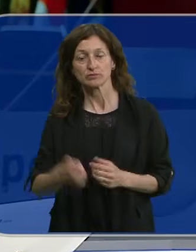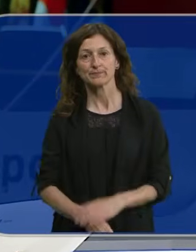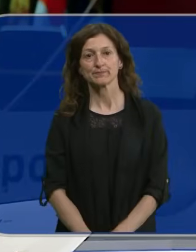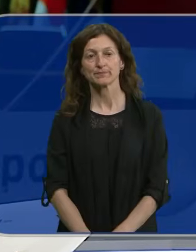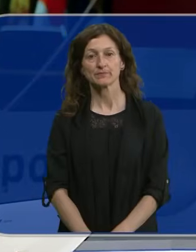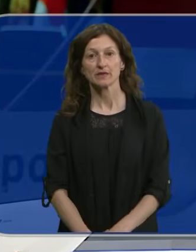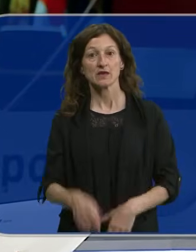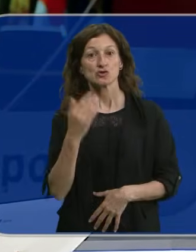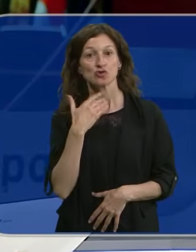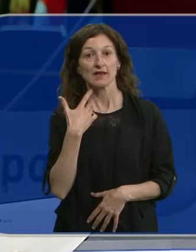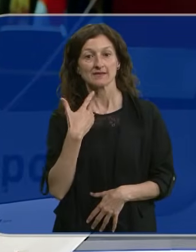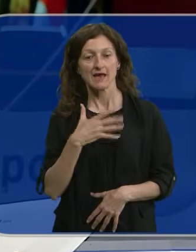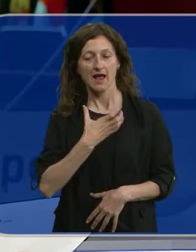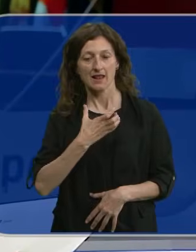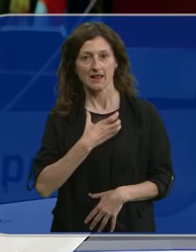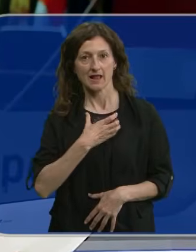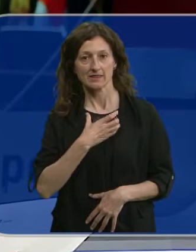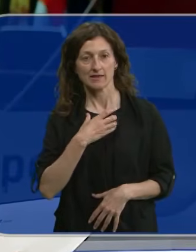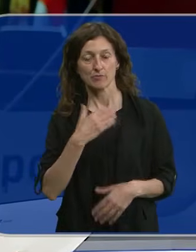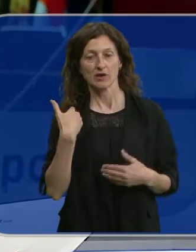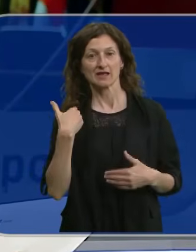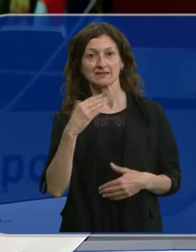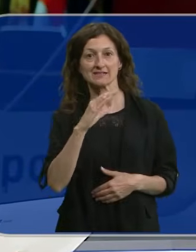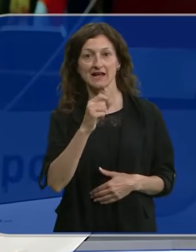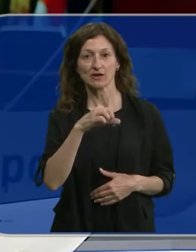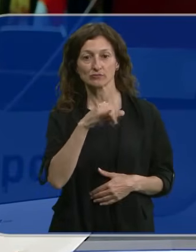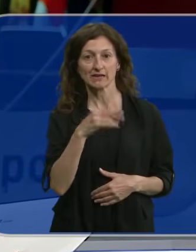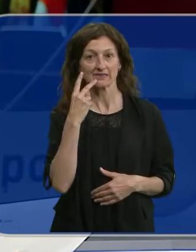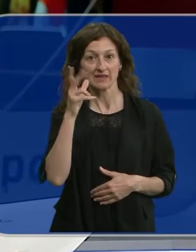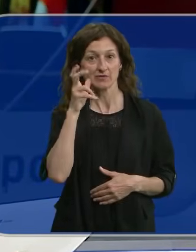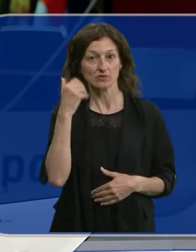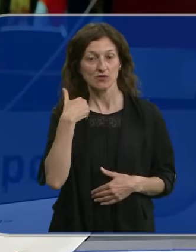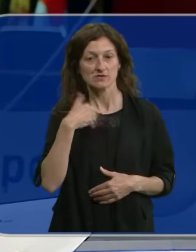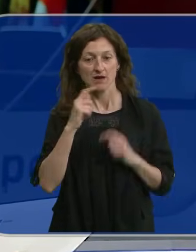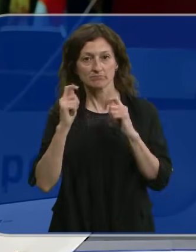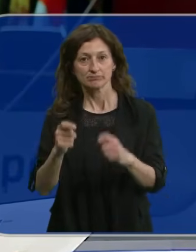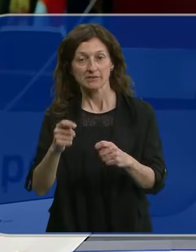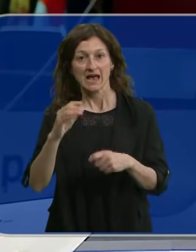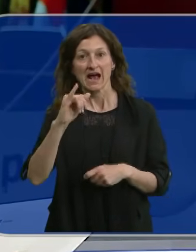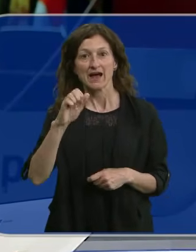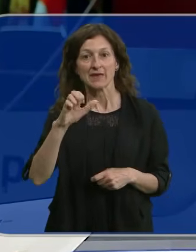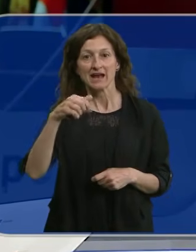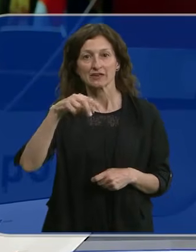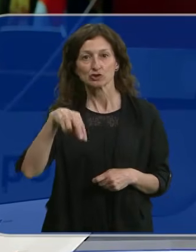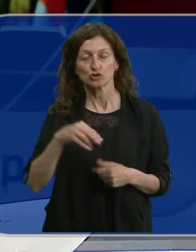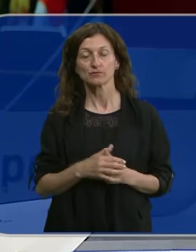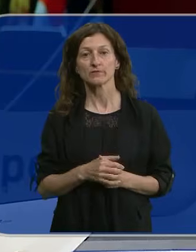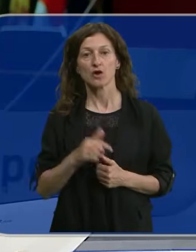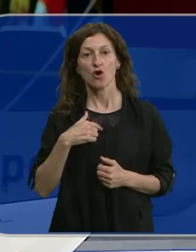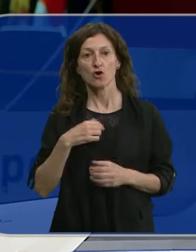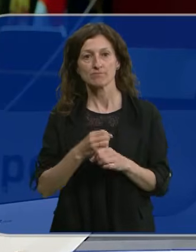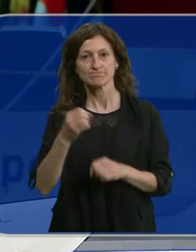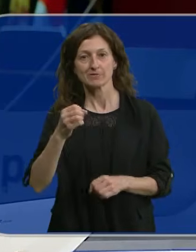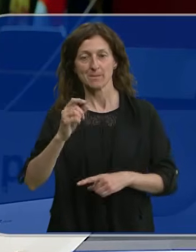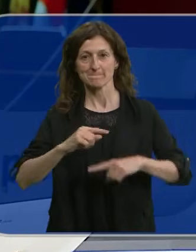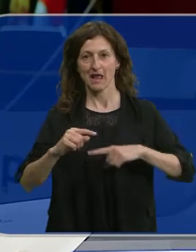Y Soria ya tiene nuevo alcalde tras la reciente salida del histórico Carlos Martínez, al que acabamos de escuchar. El elegido es Javier Antón Cacho. Hoy ha cogido el bastón